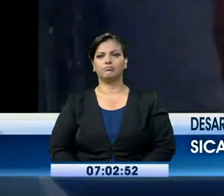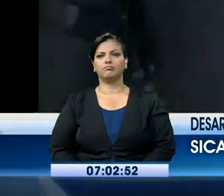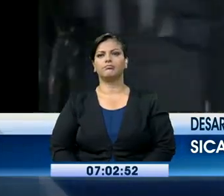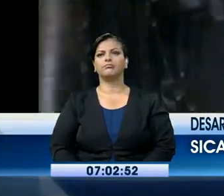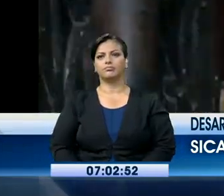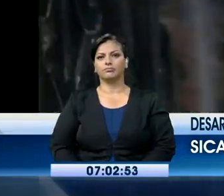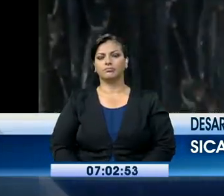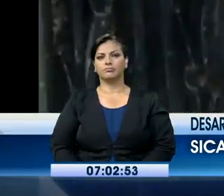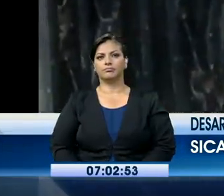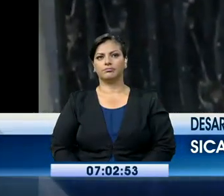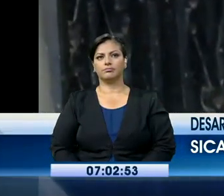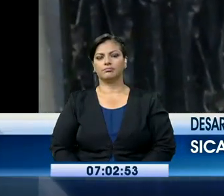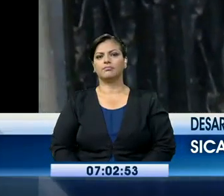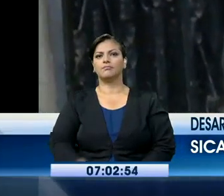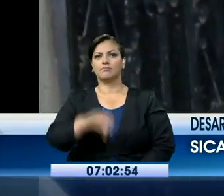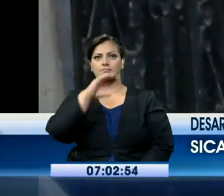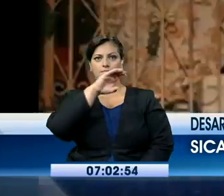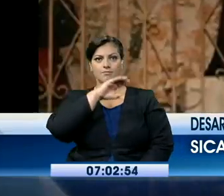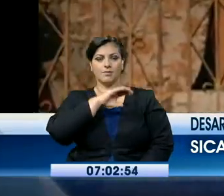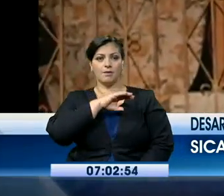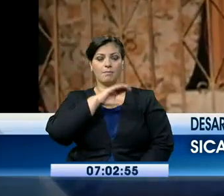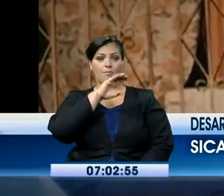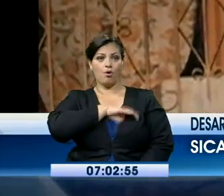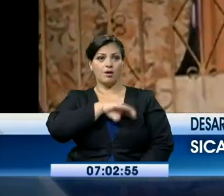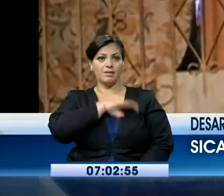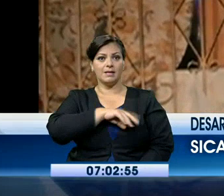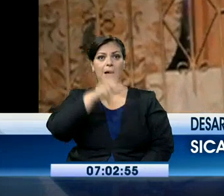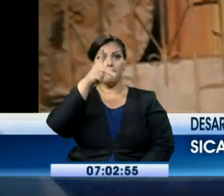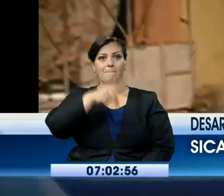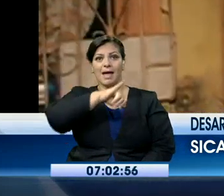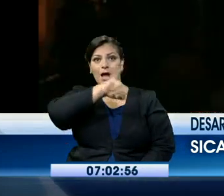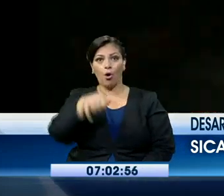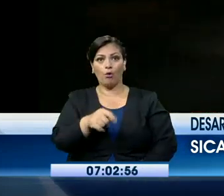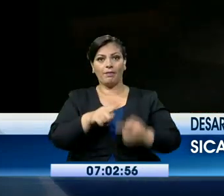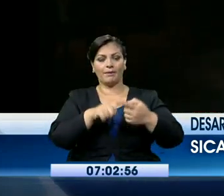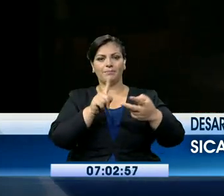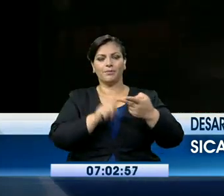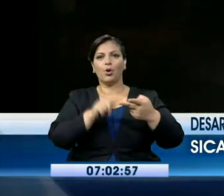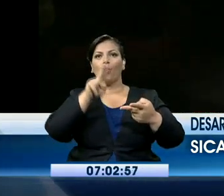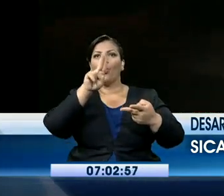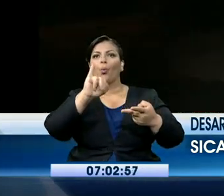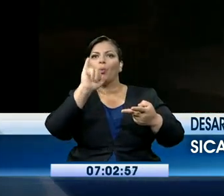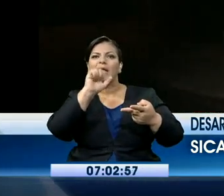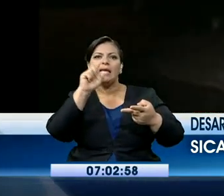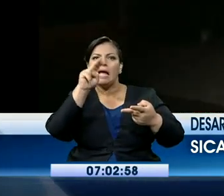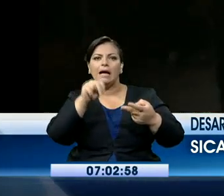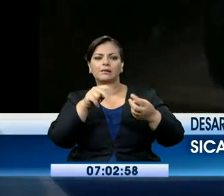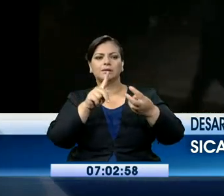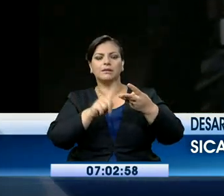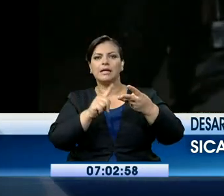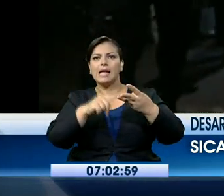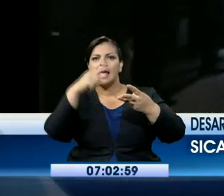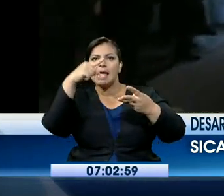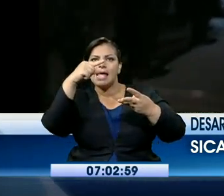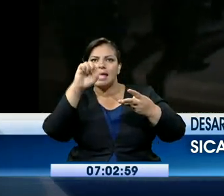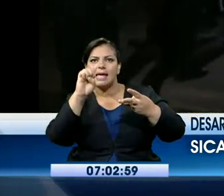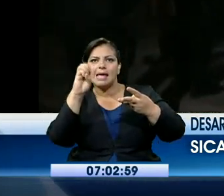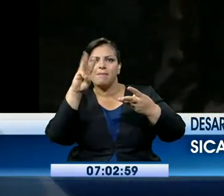Dirección Nacional de la PJ, UIAD, GEMA, GIR y otras unidades especiales.